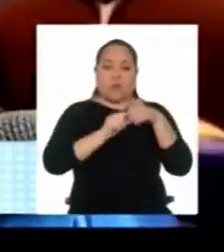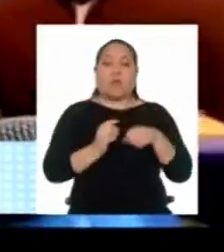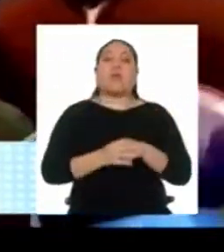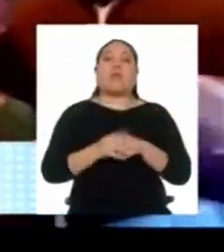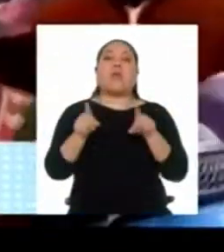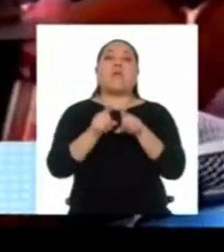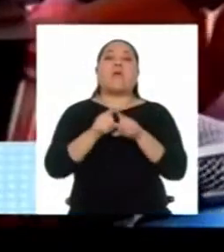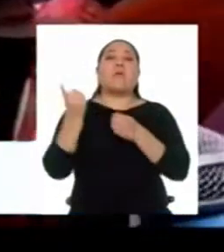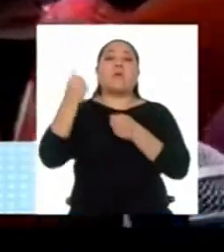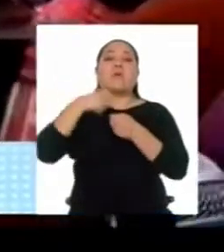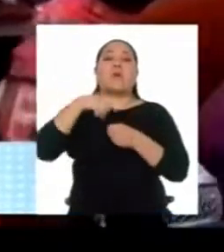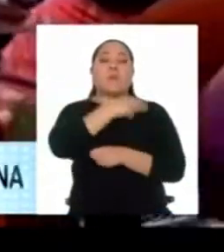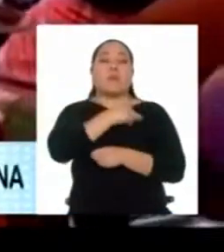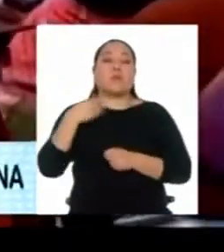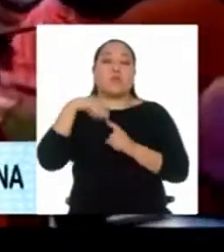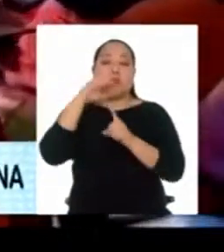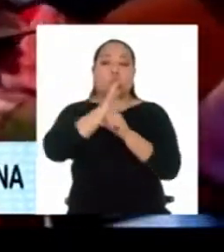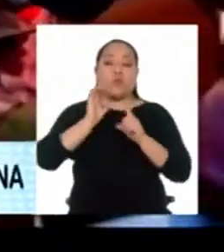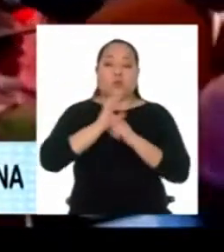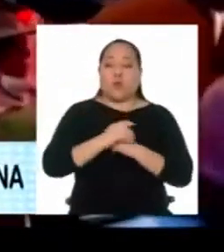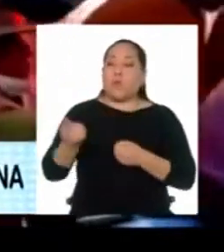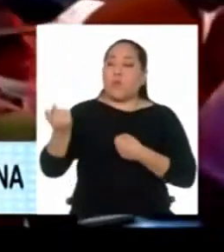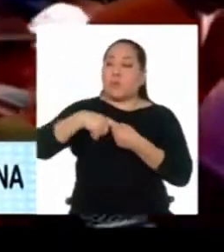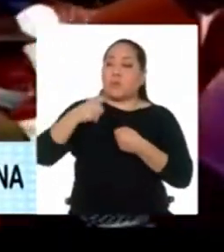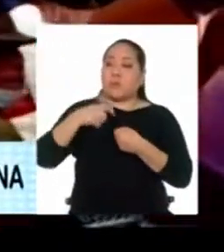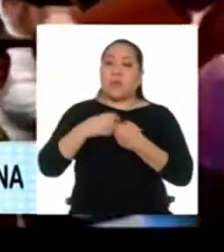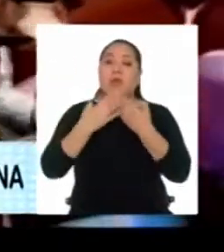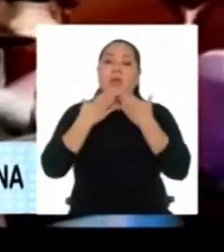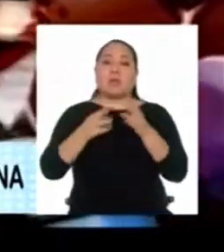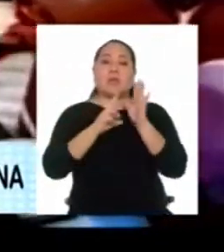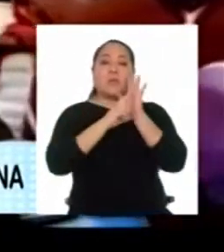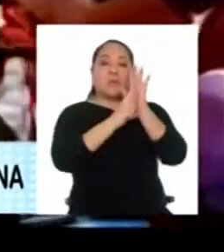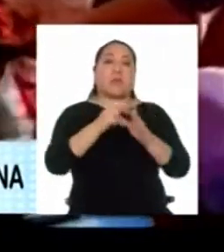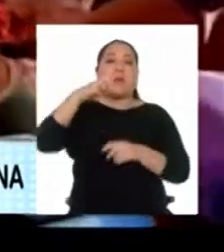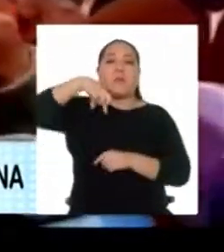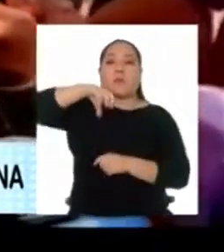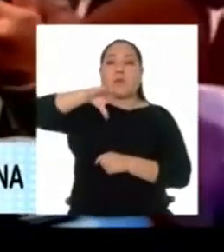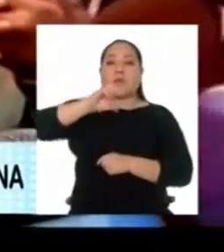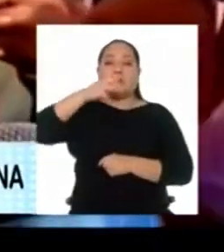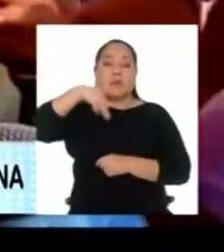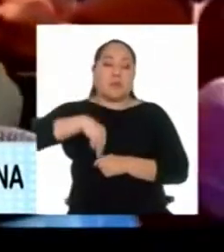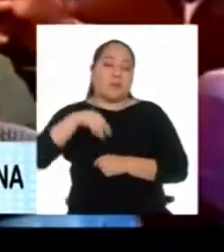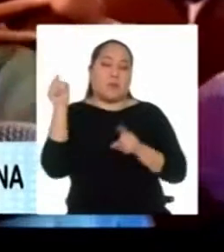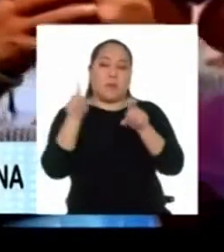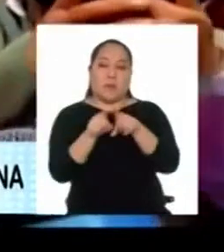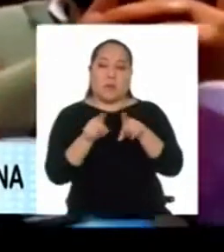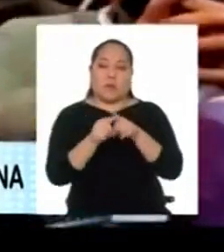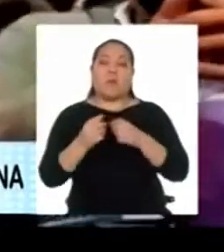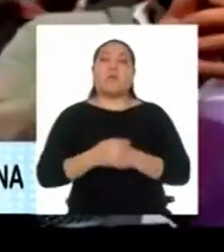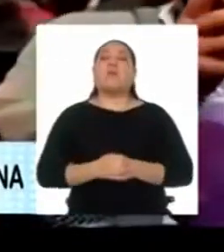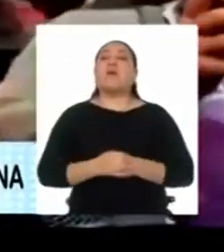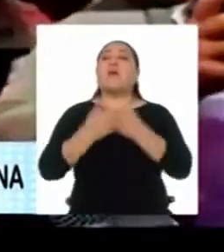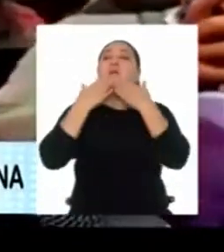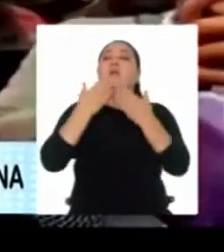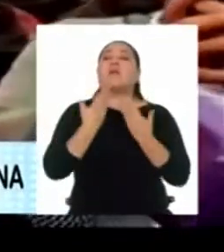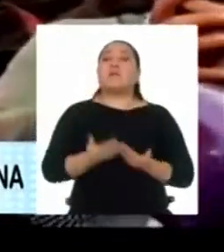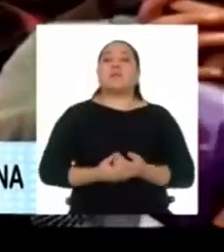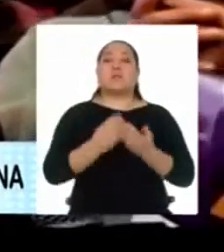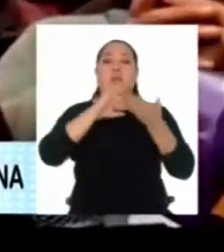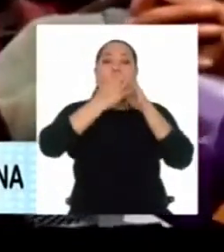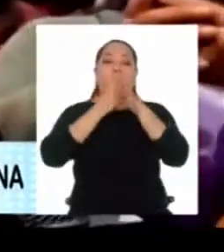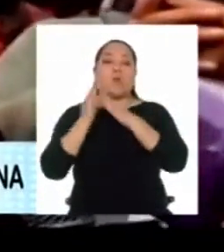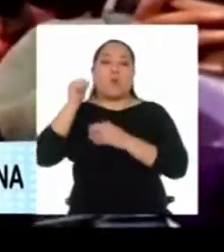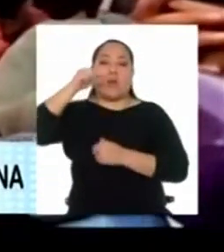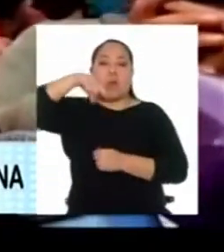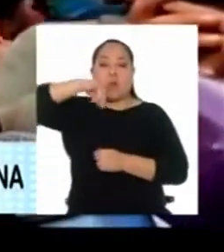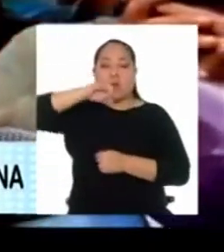Cultura, la presencia de los representantes de la PCM que han hecho posible, y también obviamente al pueblo de Aquia, porque